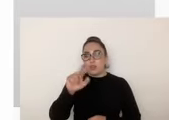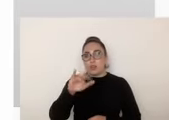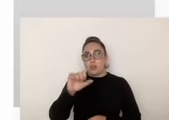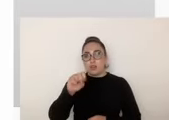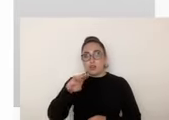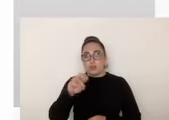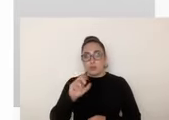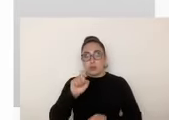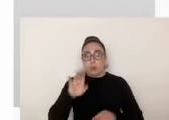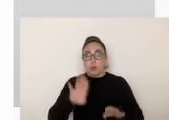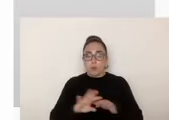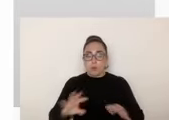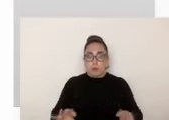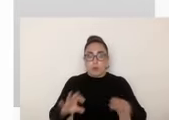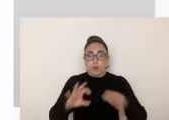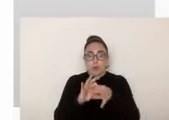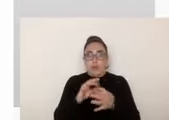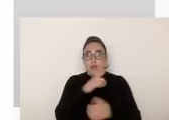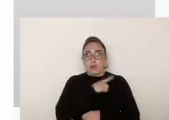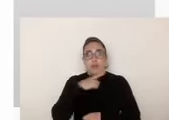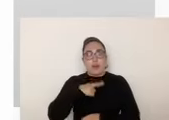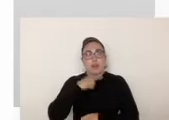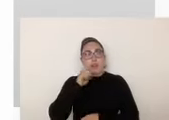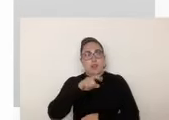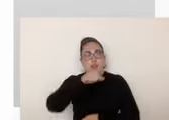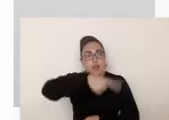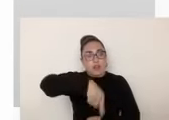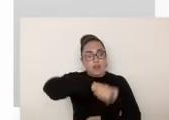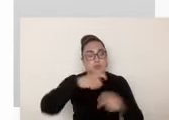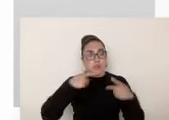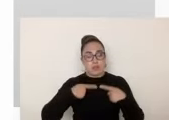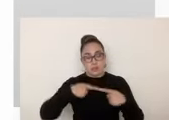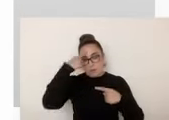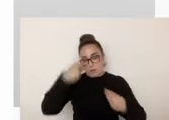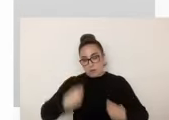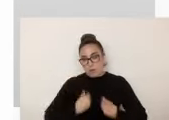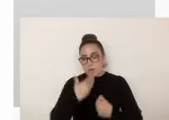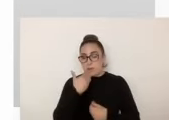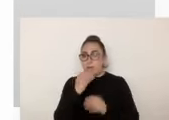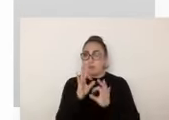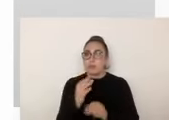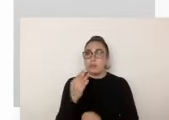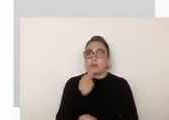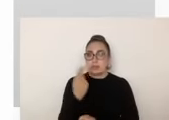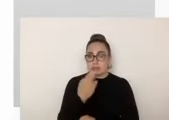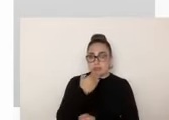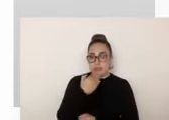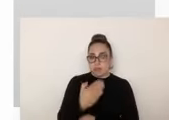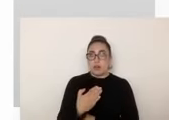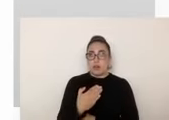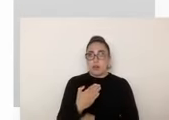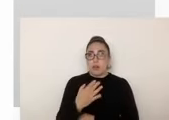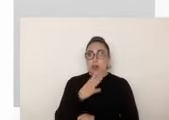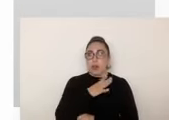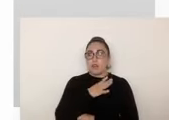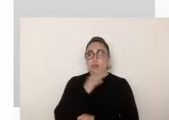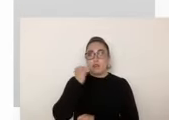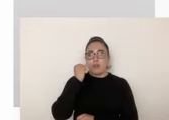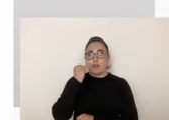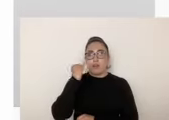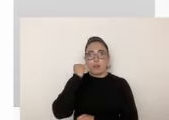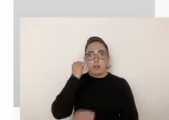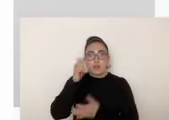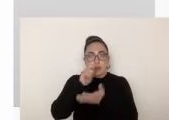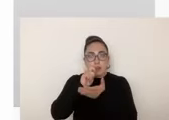Es decir, lo que dice es hay que maximizar el bienestar. La frase de Bentham, que luego ha tenido que ser corregida, la frase de Bentham en el